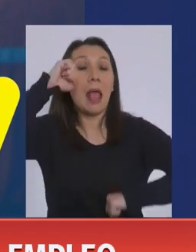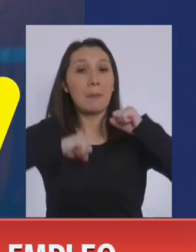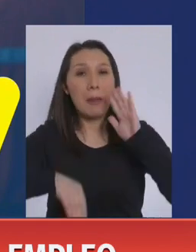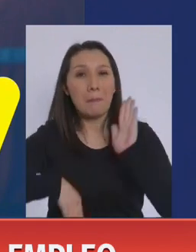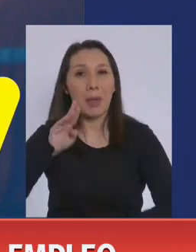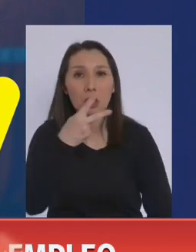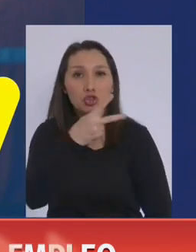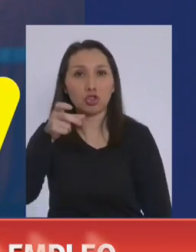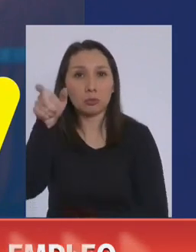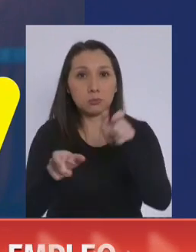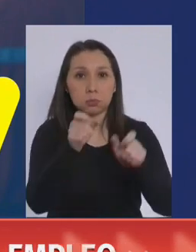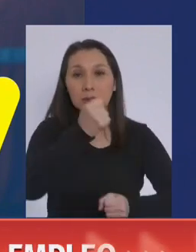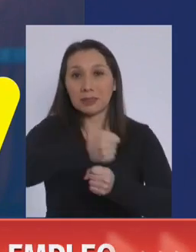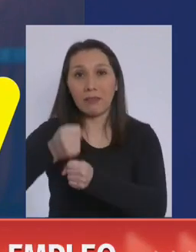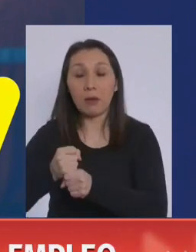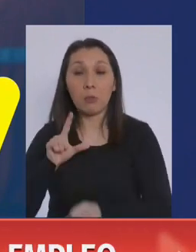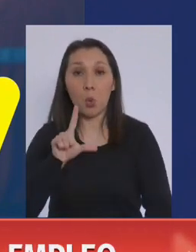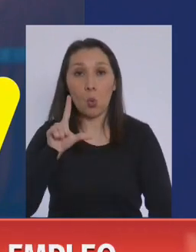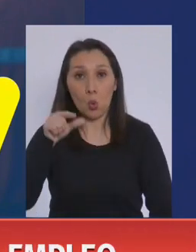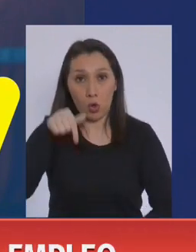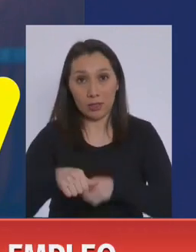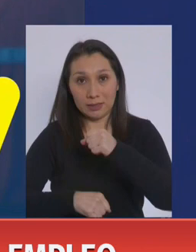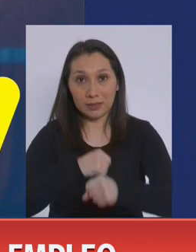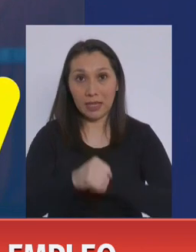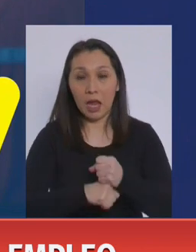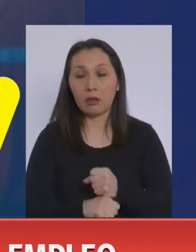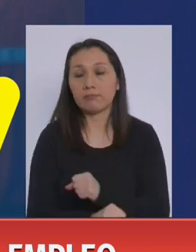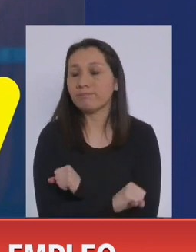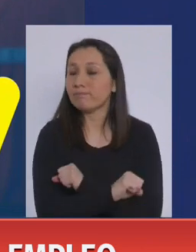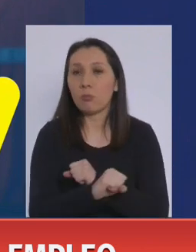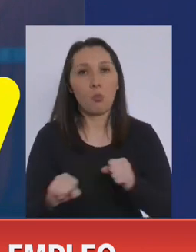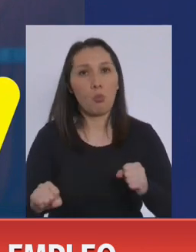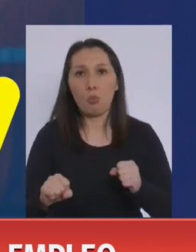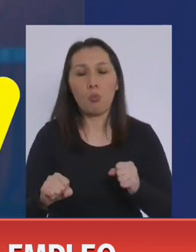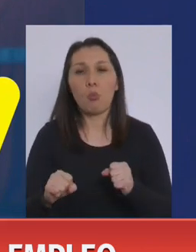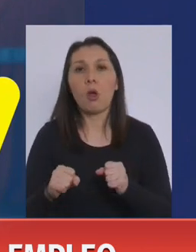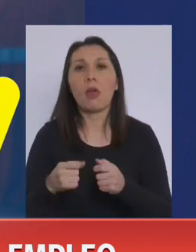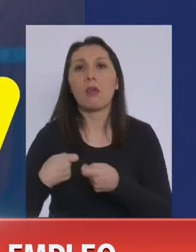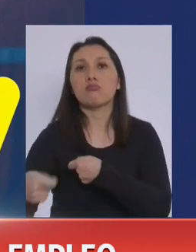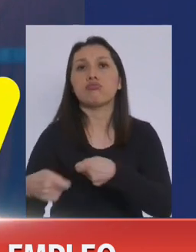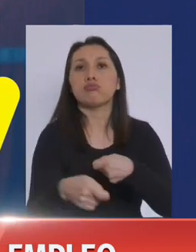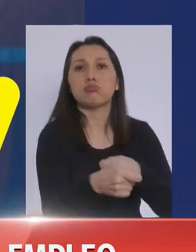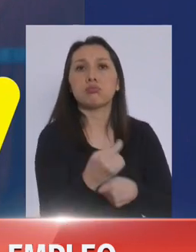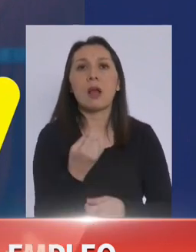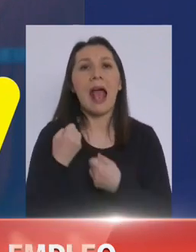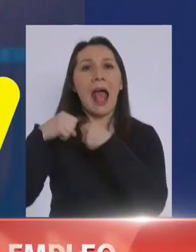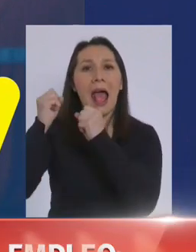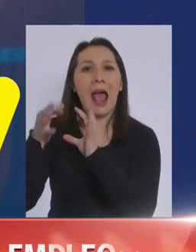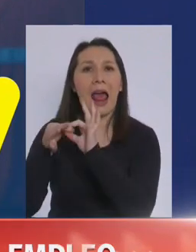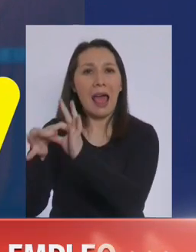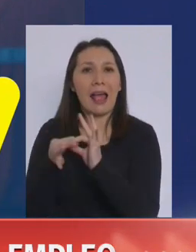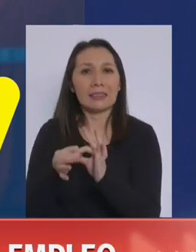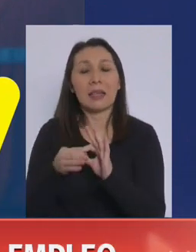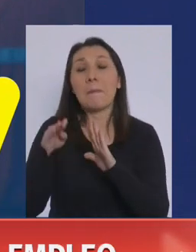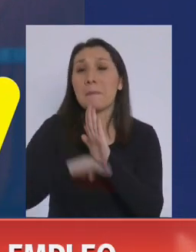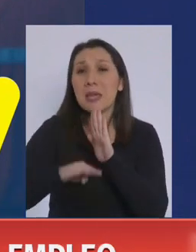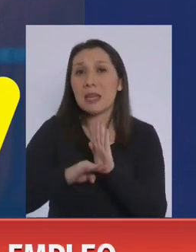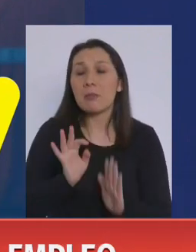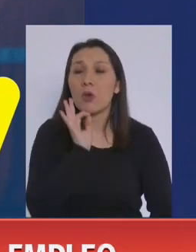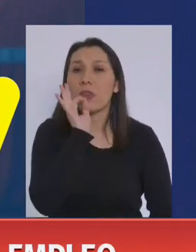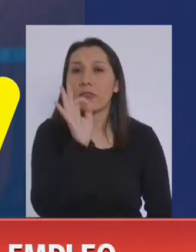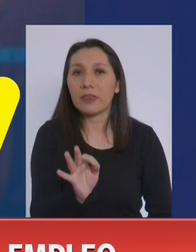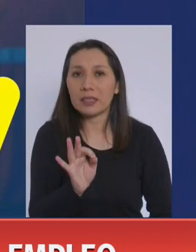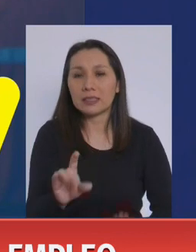200 trabajadores a julio de este año no podrán repartir utilidades salvo el mínimo que